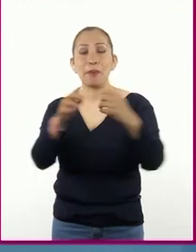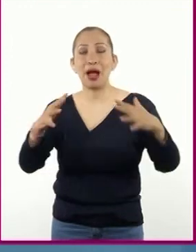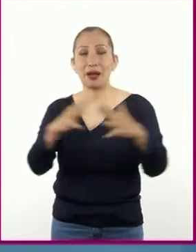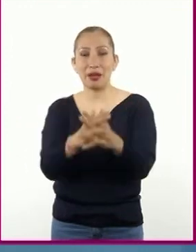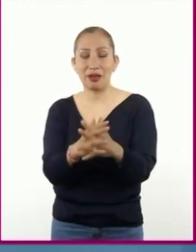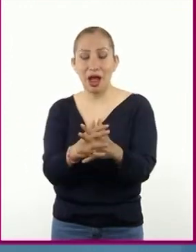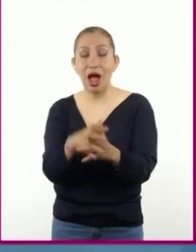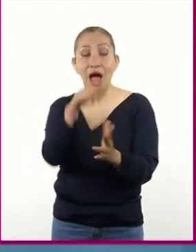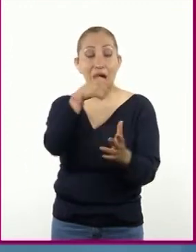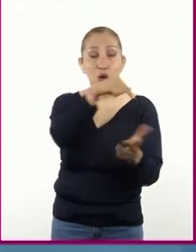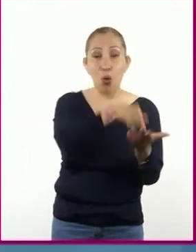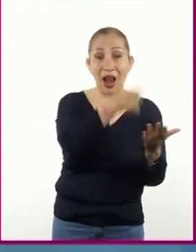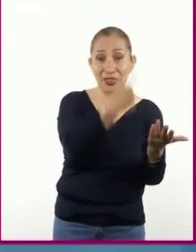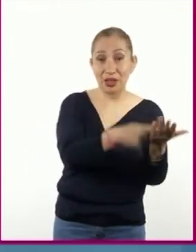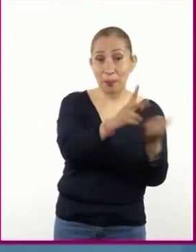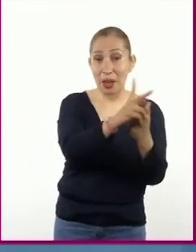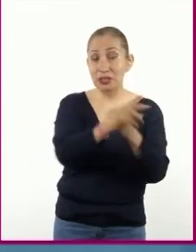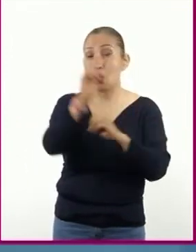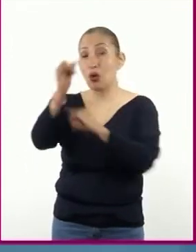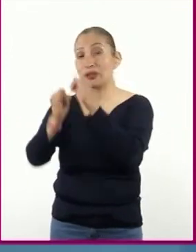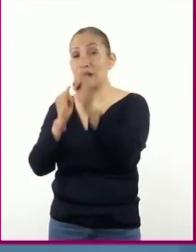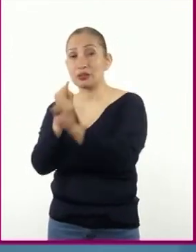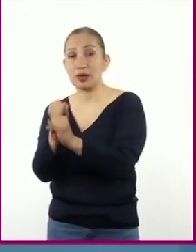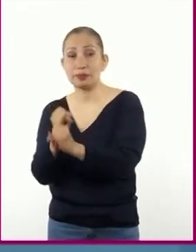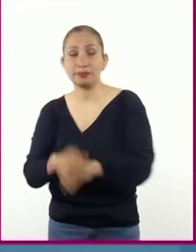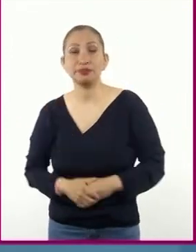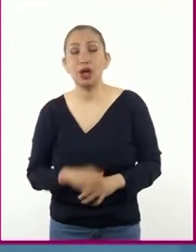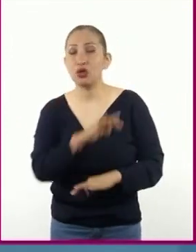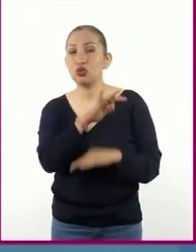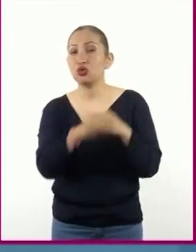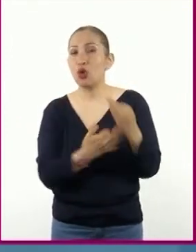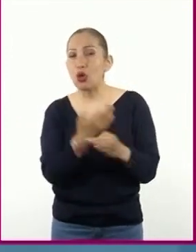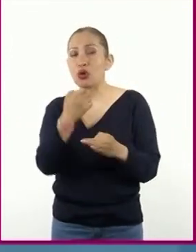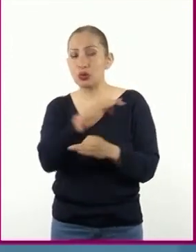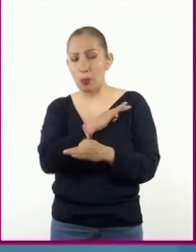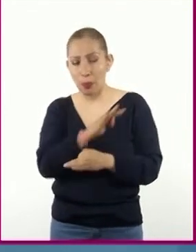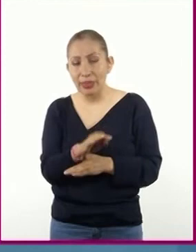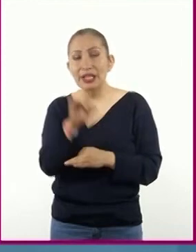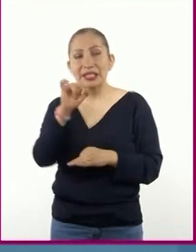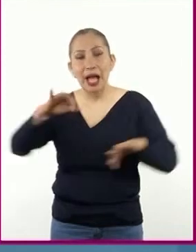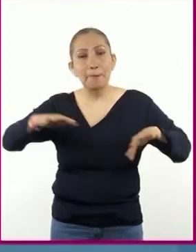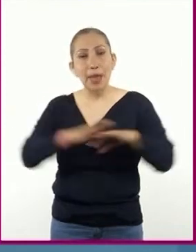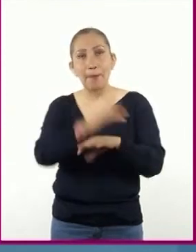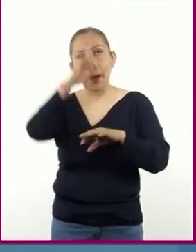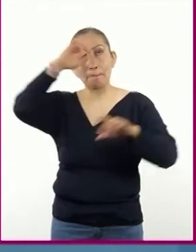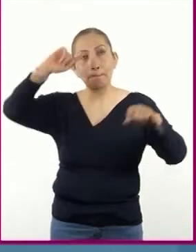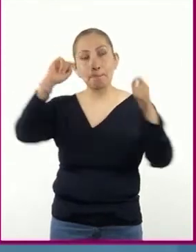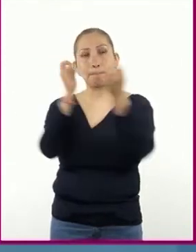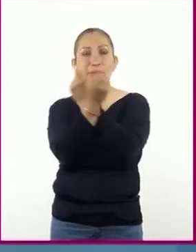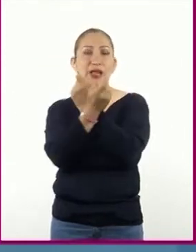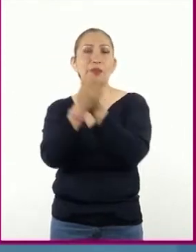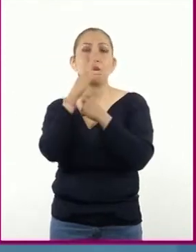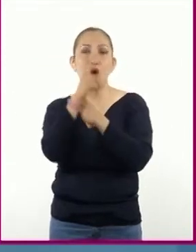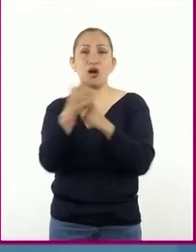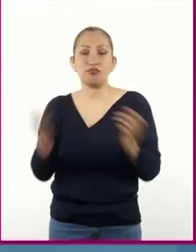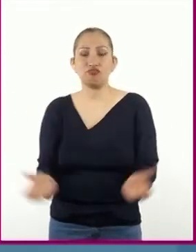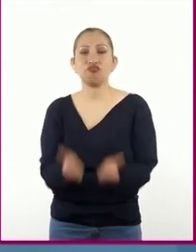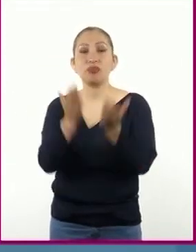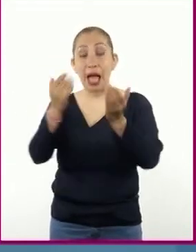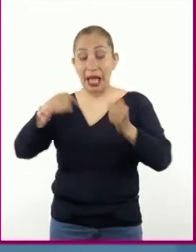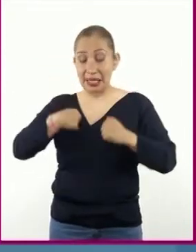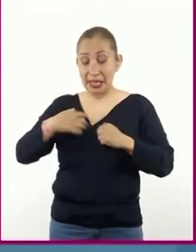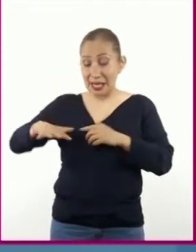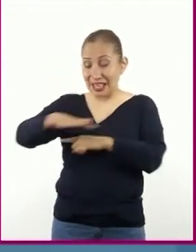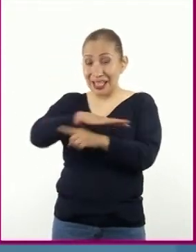armados, tanto locales como internacionales. Todo esto es posible si cambiamos nuestra mentalidad y fomentamos desde